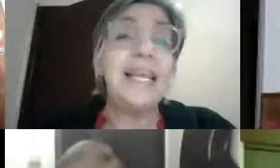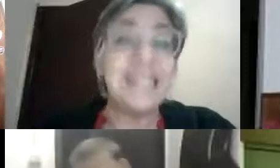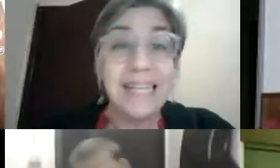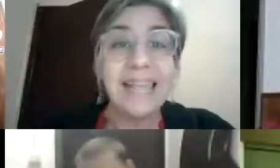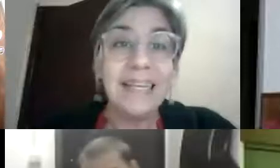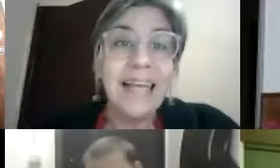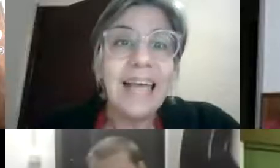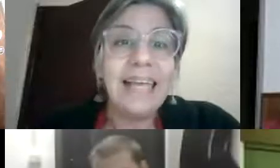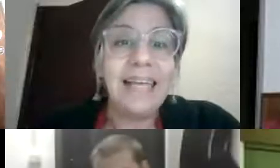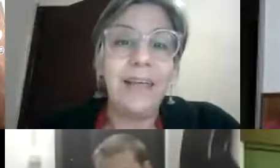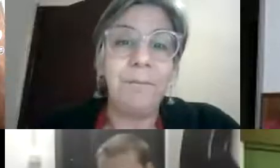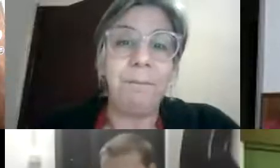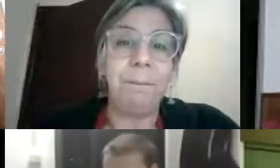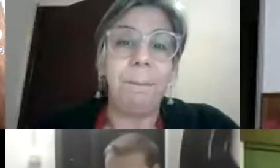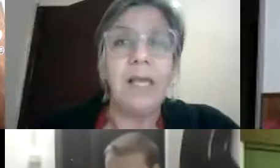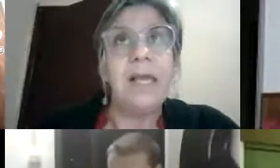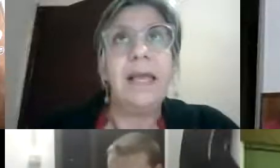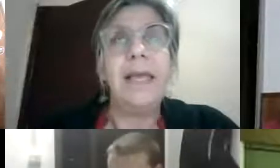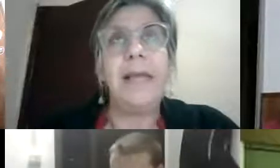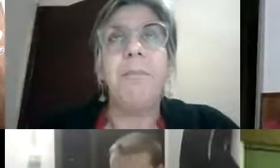lo que sí les diría es que